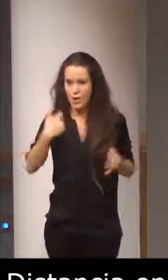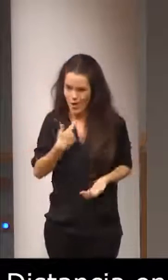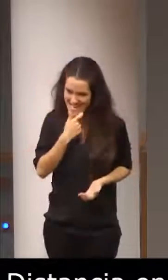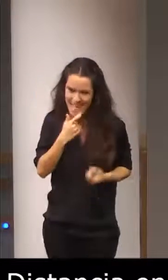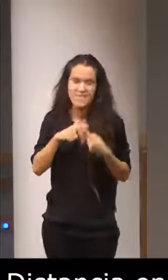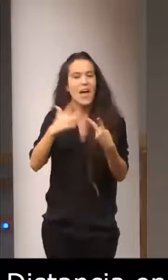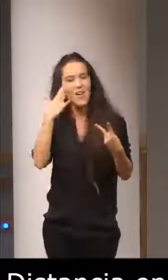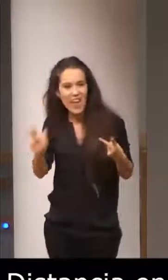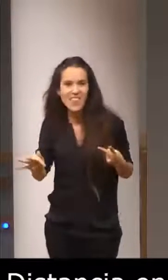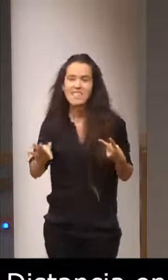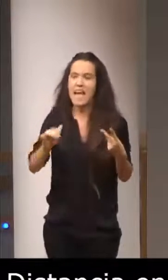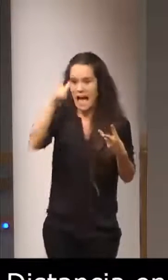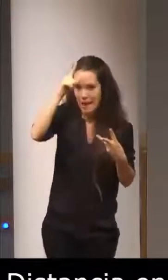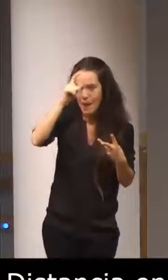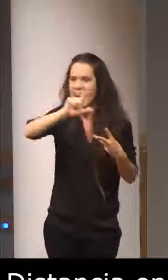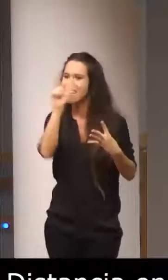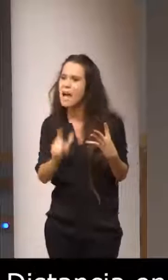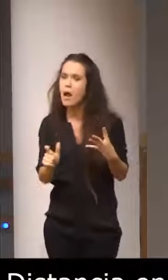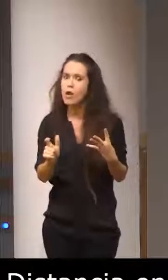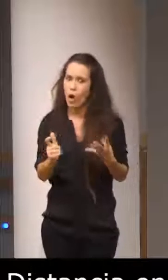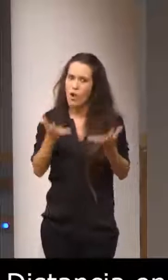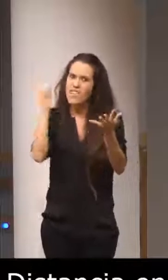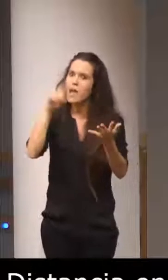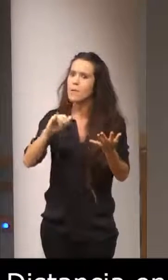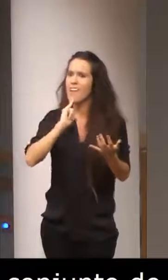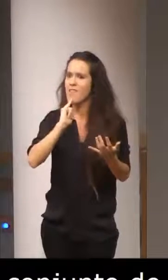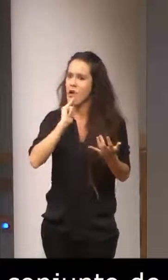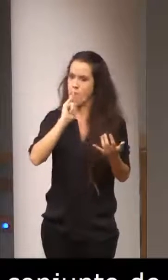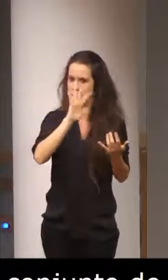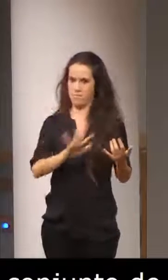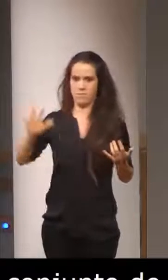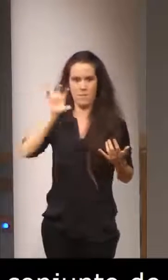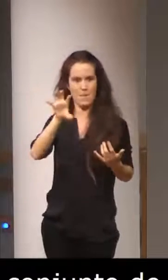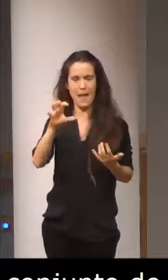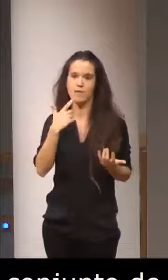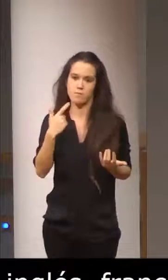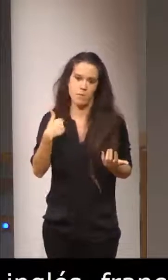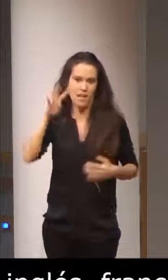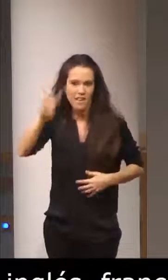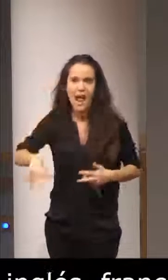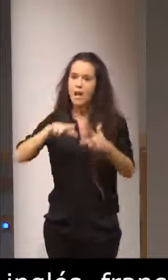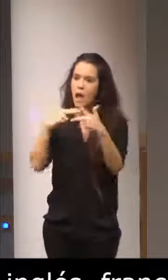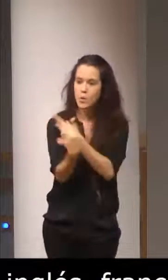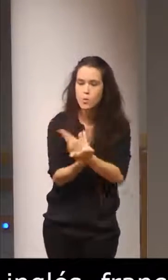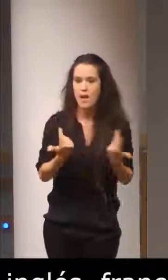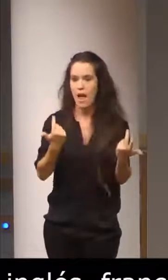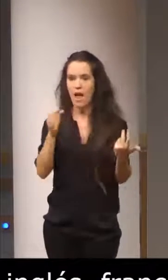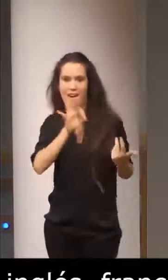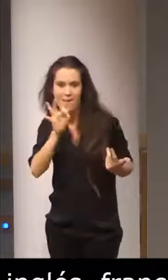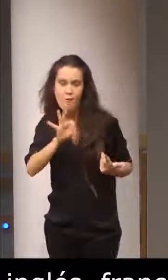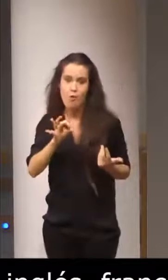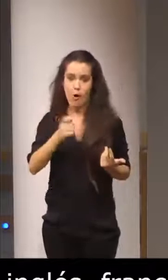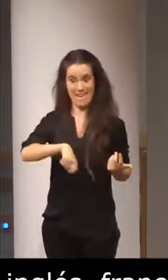francés alemán italiano ofrecemos idiomas nacionales el catalán el euskera el gallego el español como